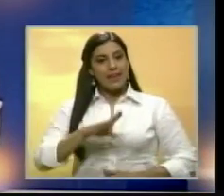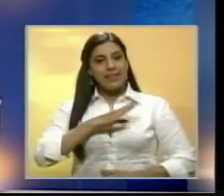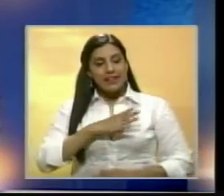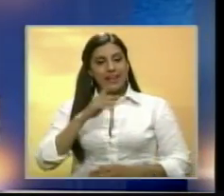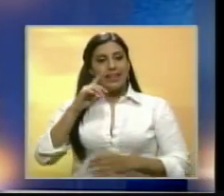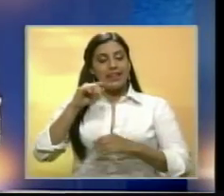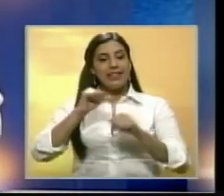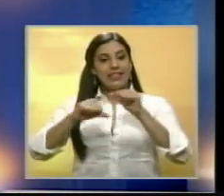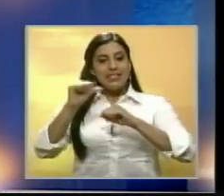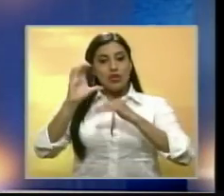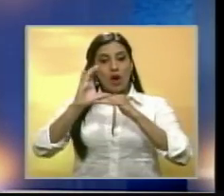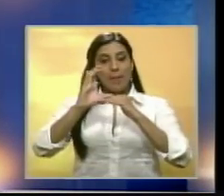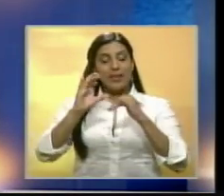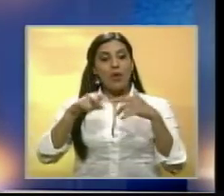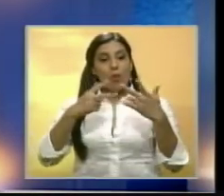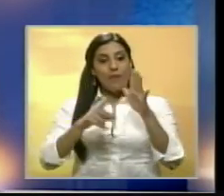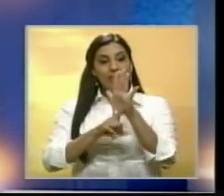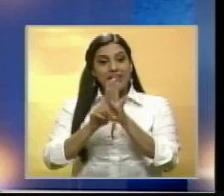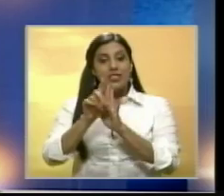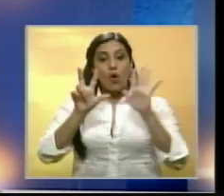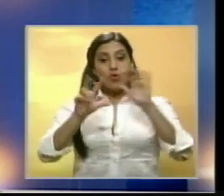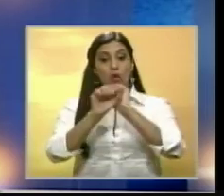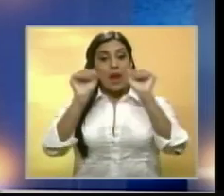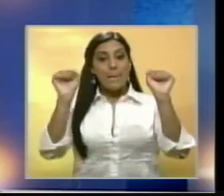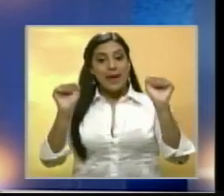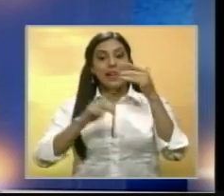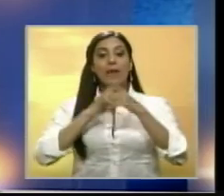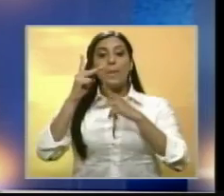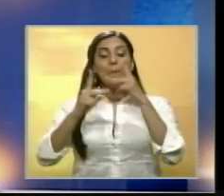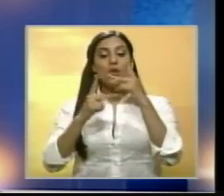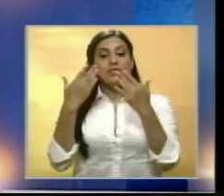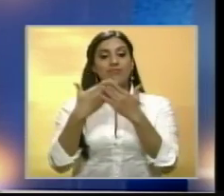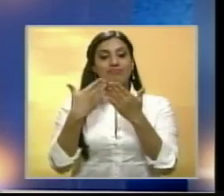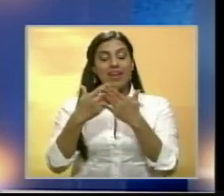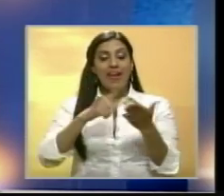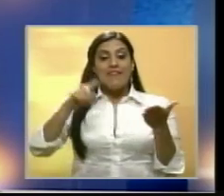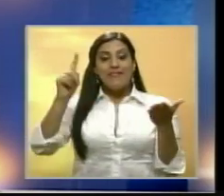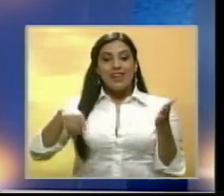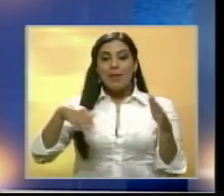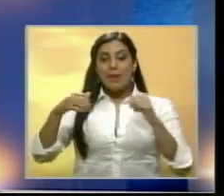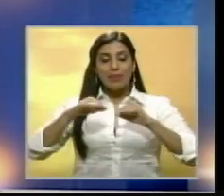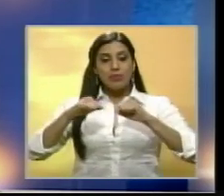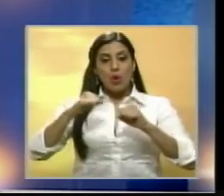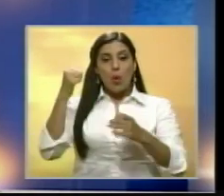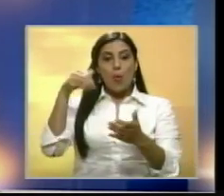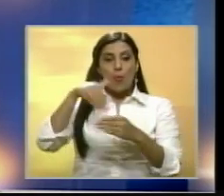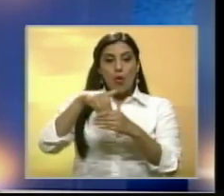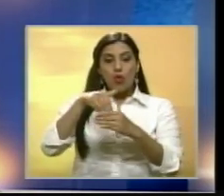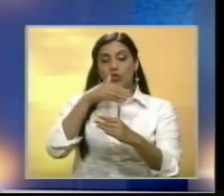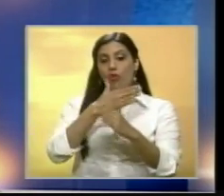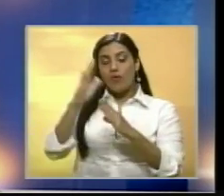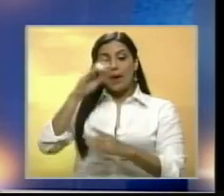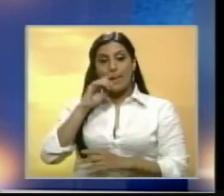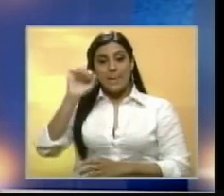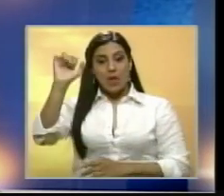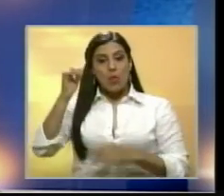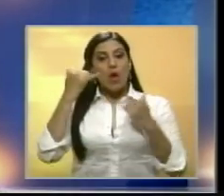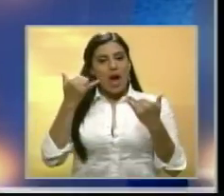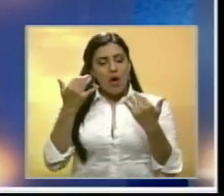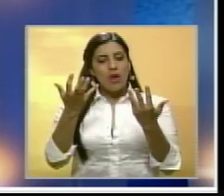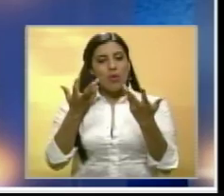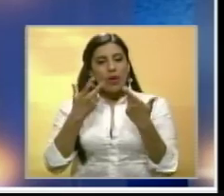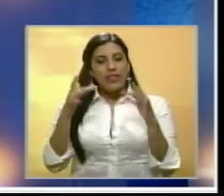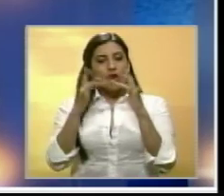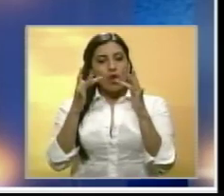el Distrito Capital se desarrolla desde las 8 de la mañana el proceso de validación de firmas para la activación del referéndum revocatorio. Vamos a hacer un contacto con